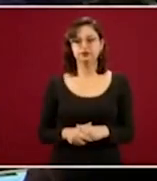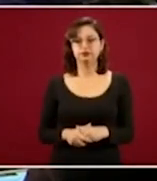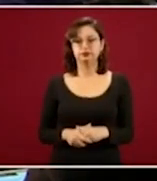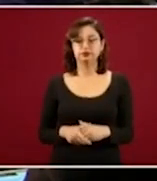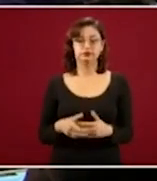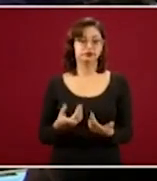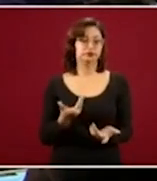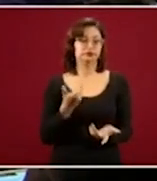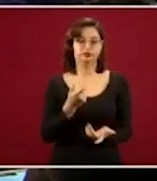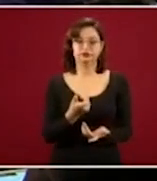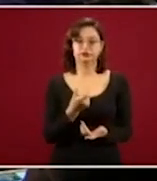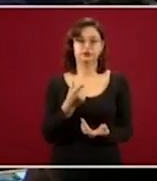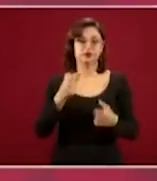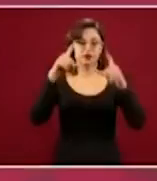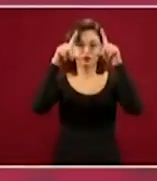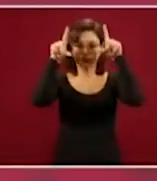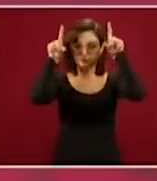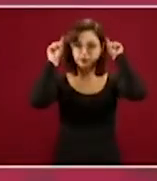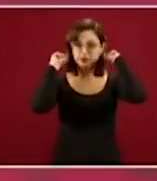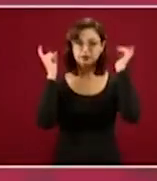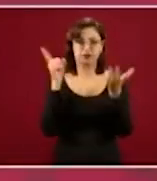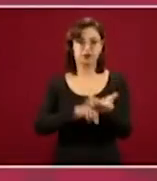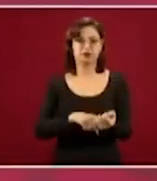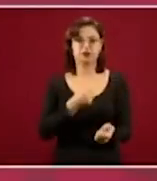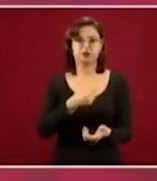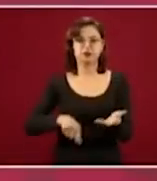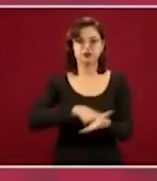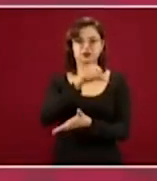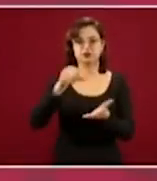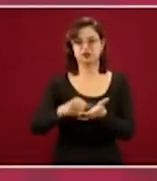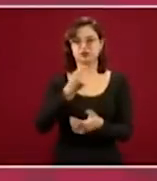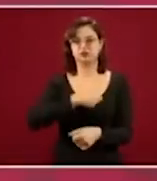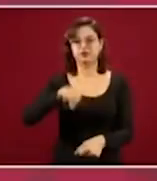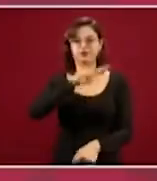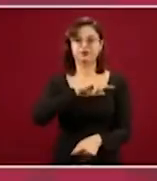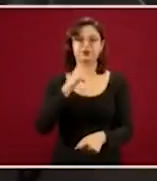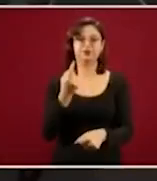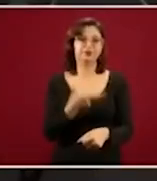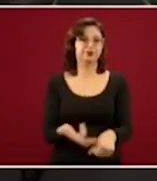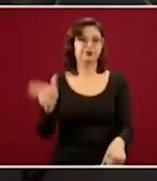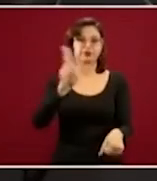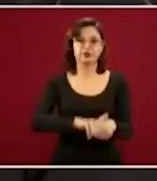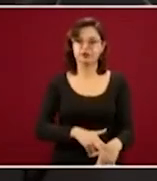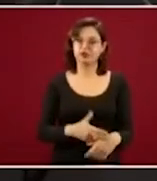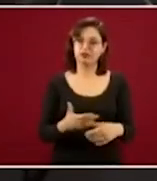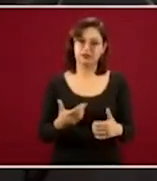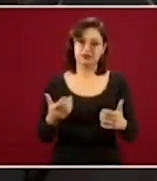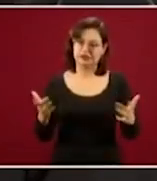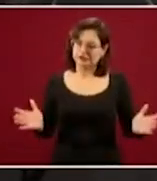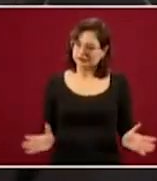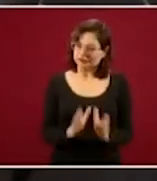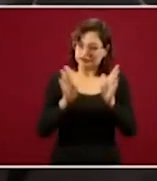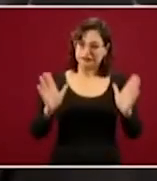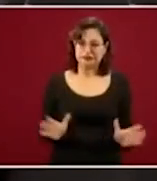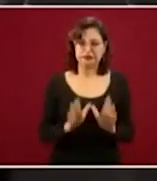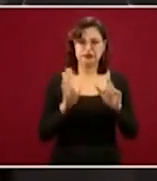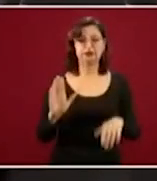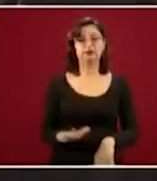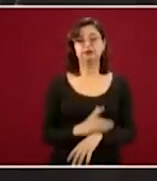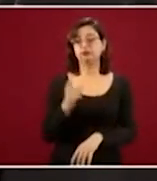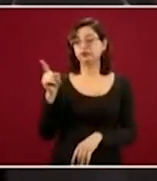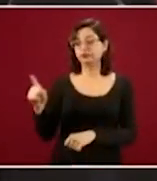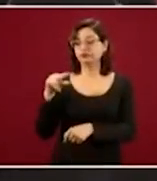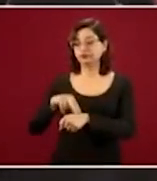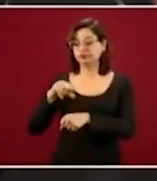pues el alma de los centros de salud, de los hospitales, porque el especialista hace su